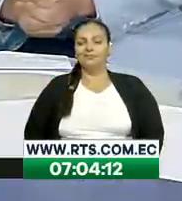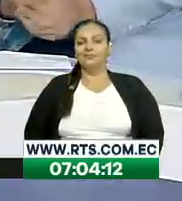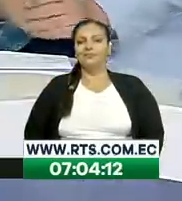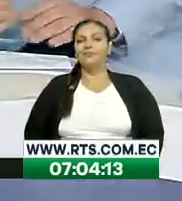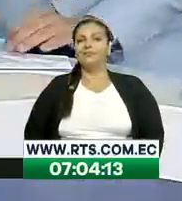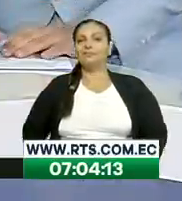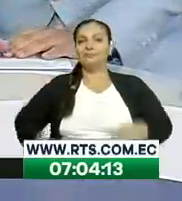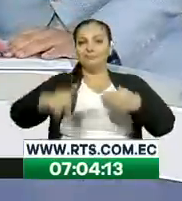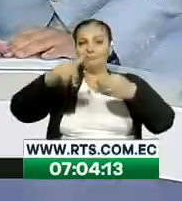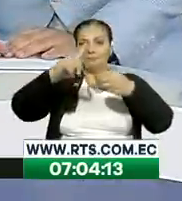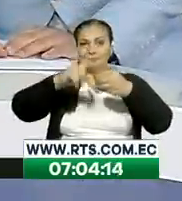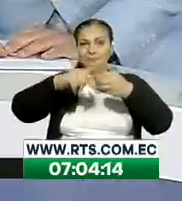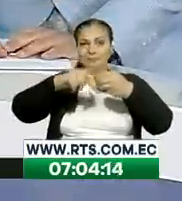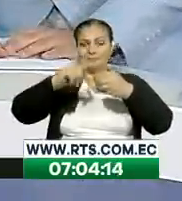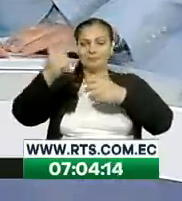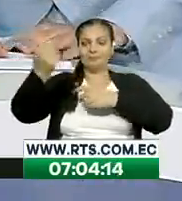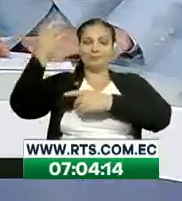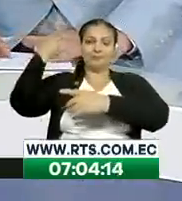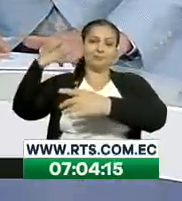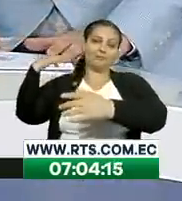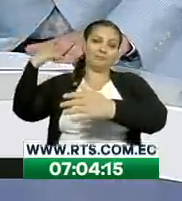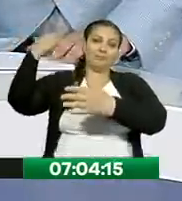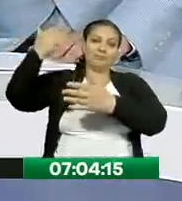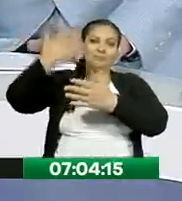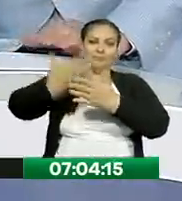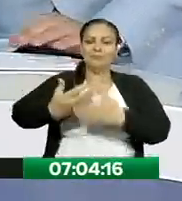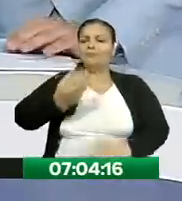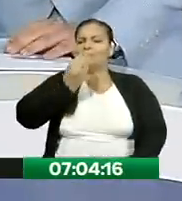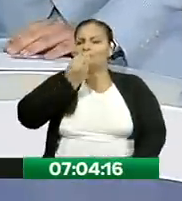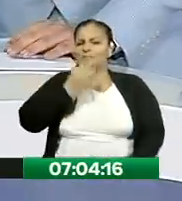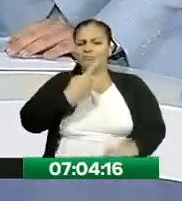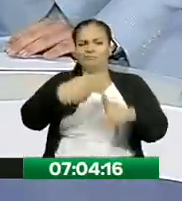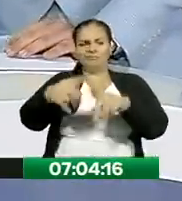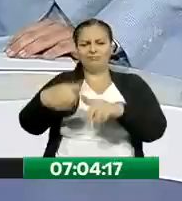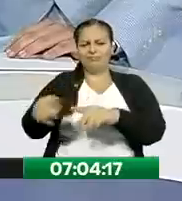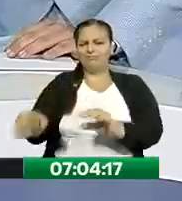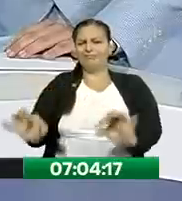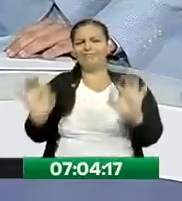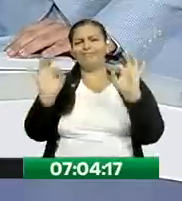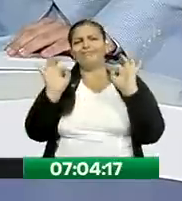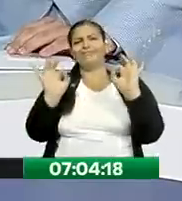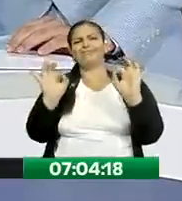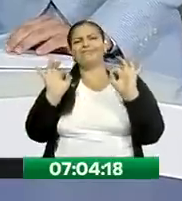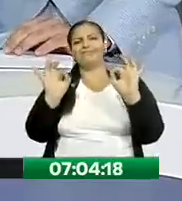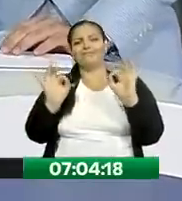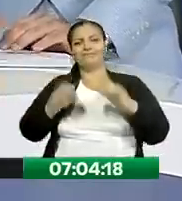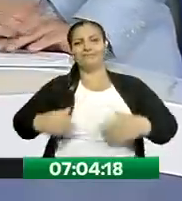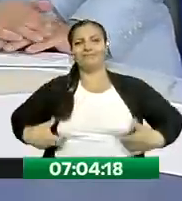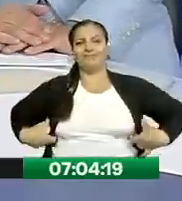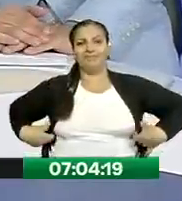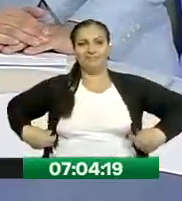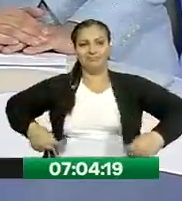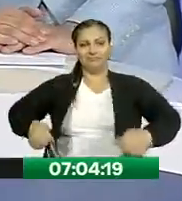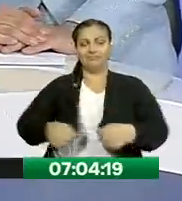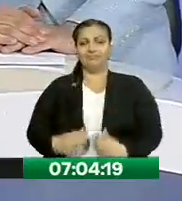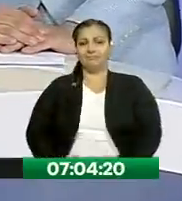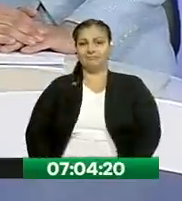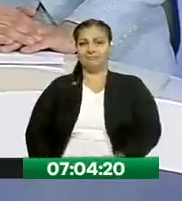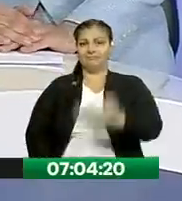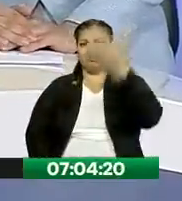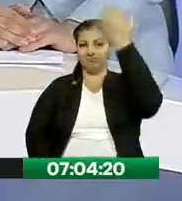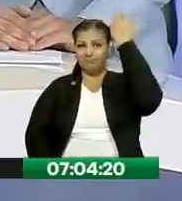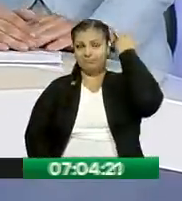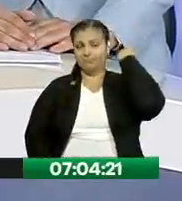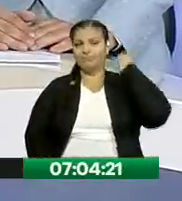la gastronomía quiteña. Se remonta al mismo periodo de la conquista de la colonia y posteriormente de las culturas del Ecuador